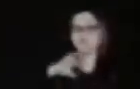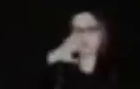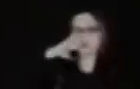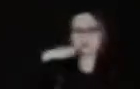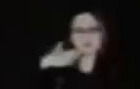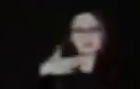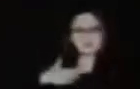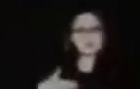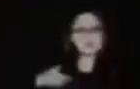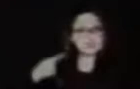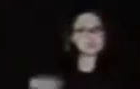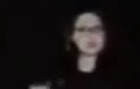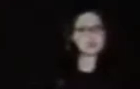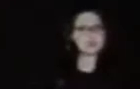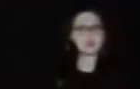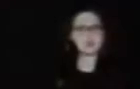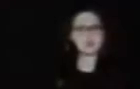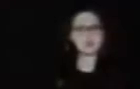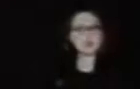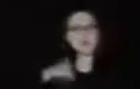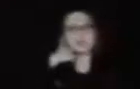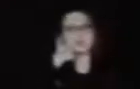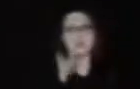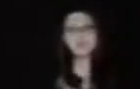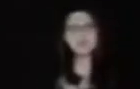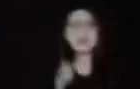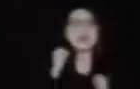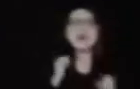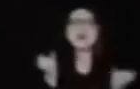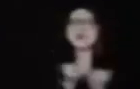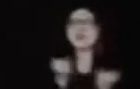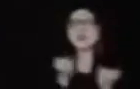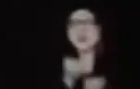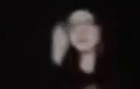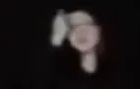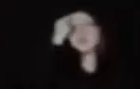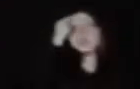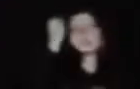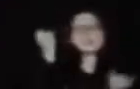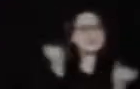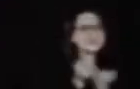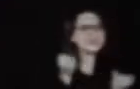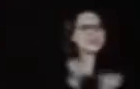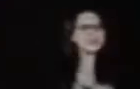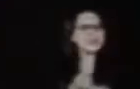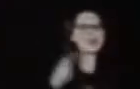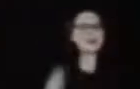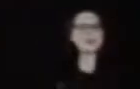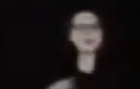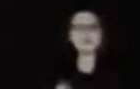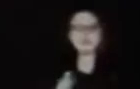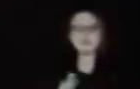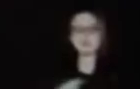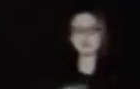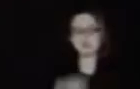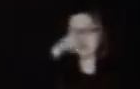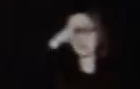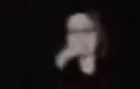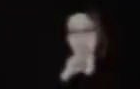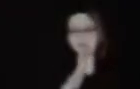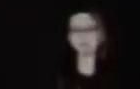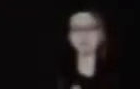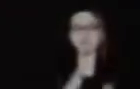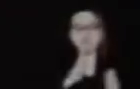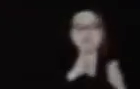autoridades se han dedicado, como en el porfiriato, a concesionar el territorio y